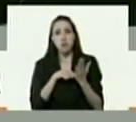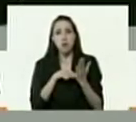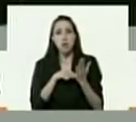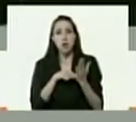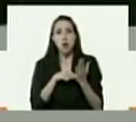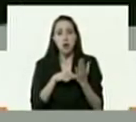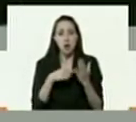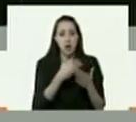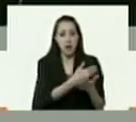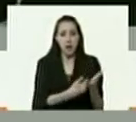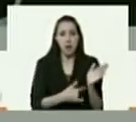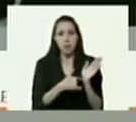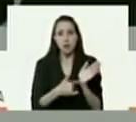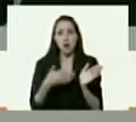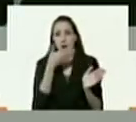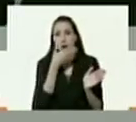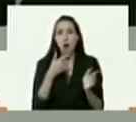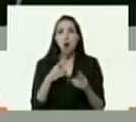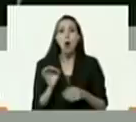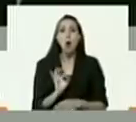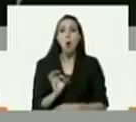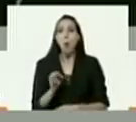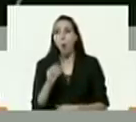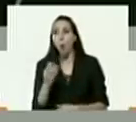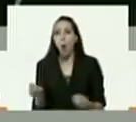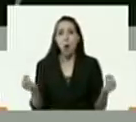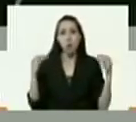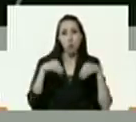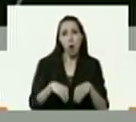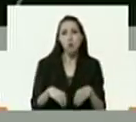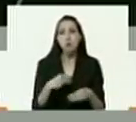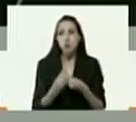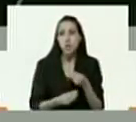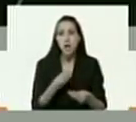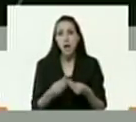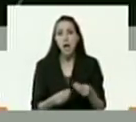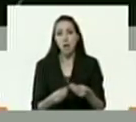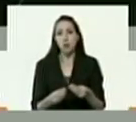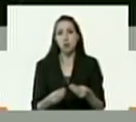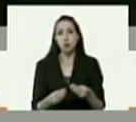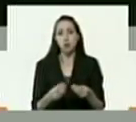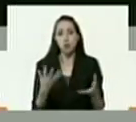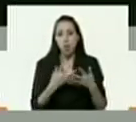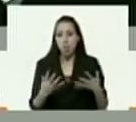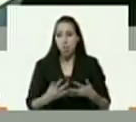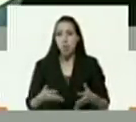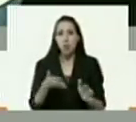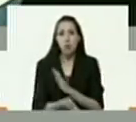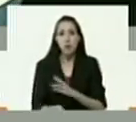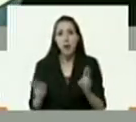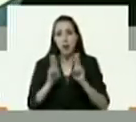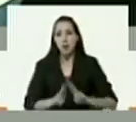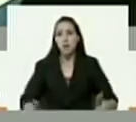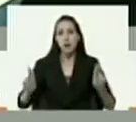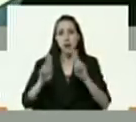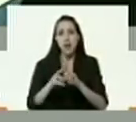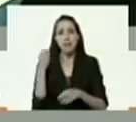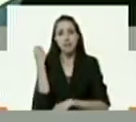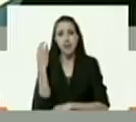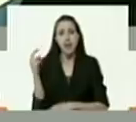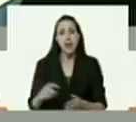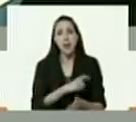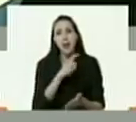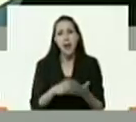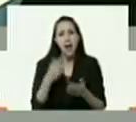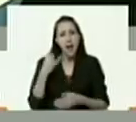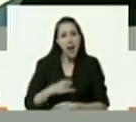esta carta o en cualquiera de los tratados, en cualquiera de las resoluciones de la Asamblea General de Naciones Unidas, hay algo